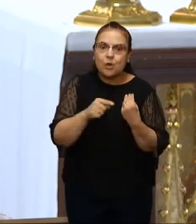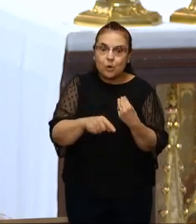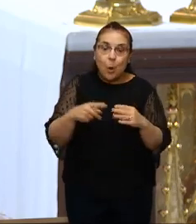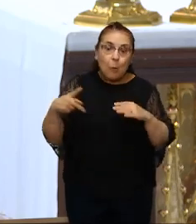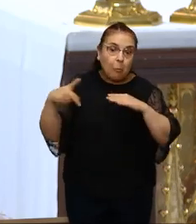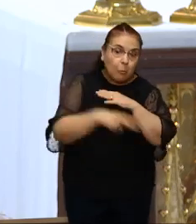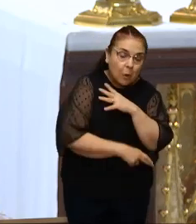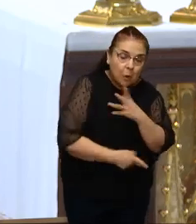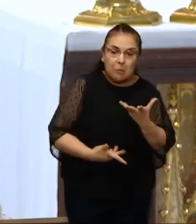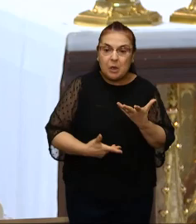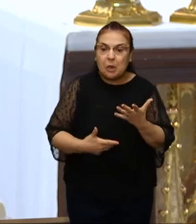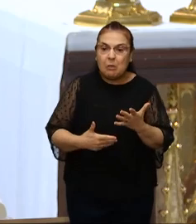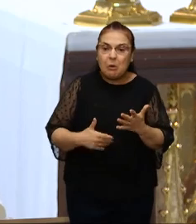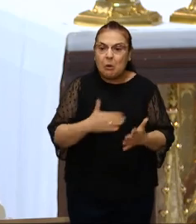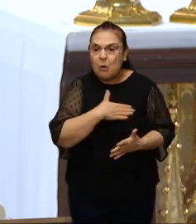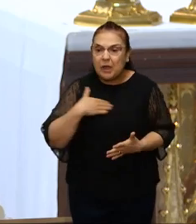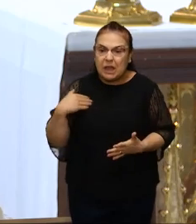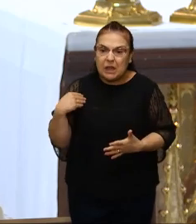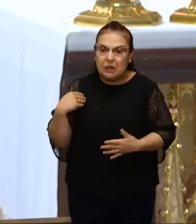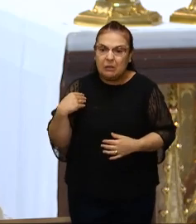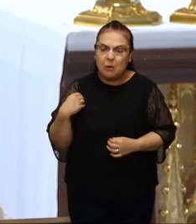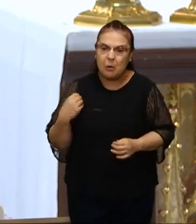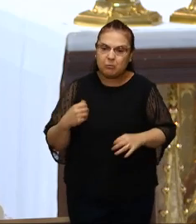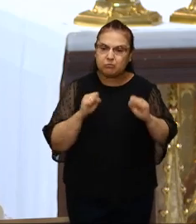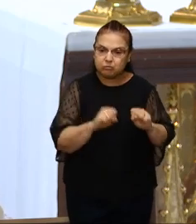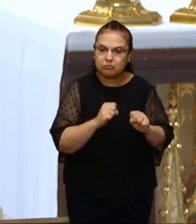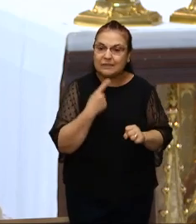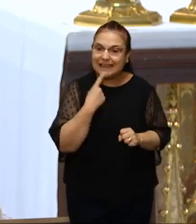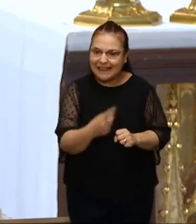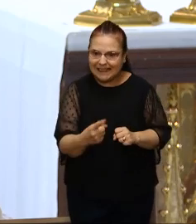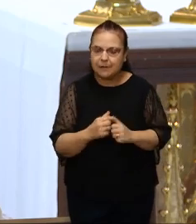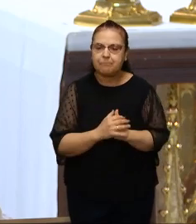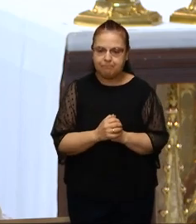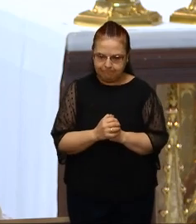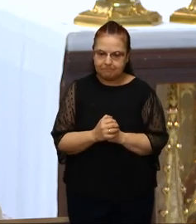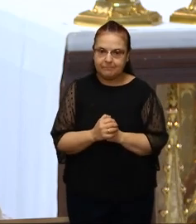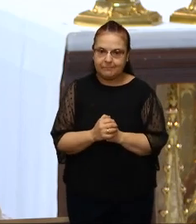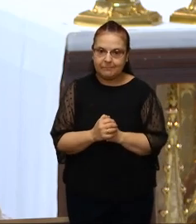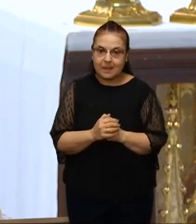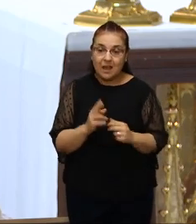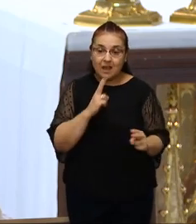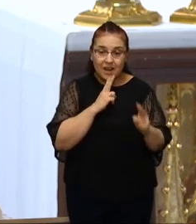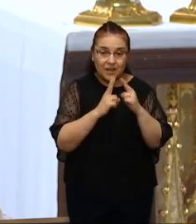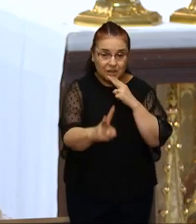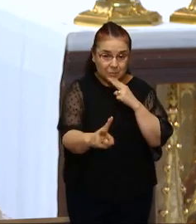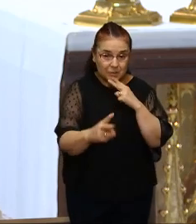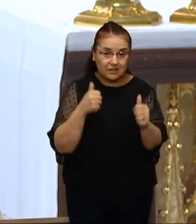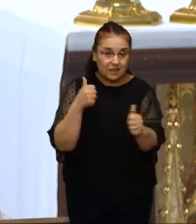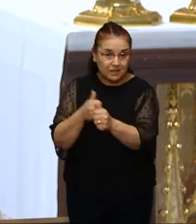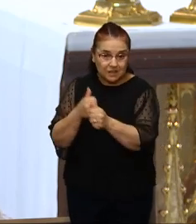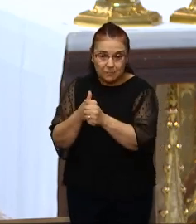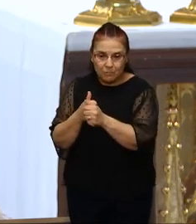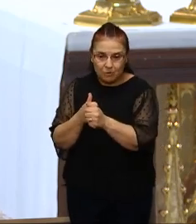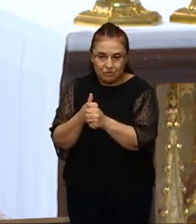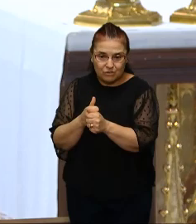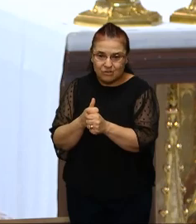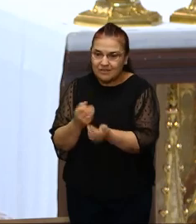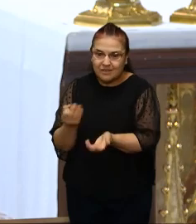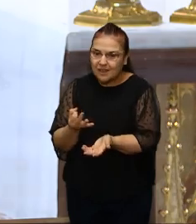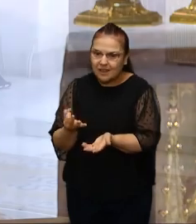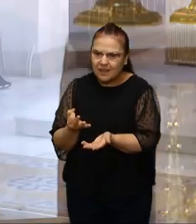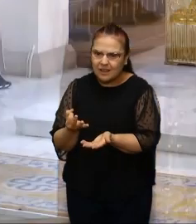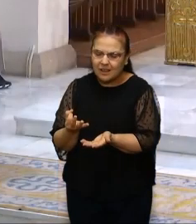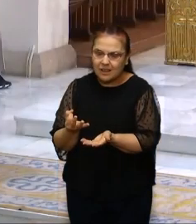se lo hemos querido impedir. Y decía así: la respuesta de los discípulos es que no es de